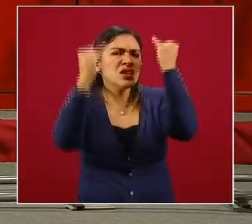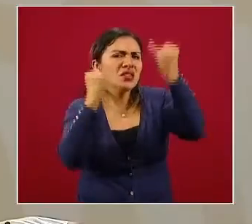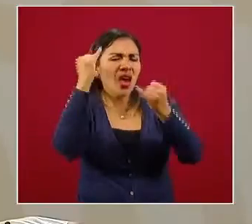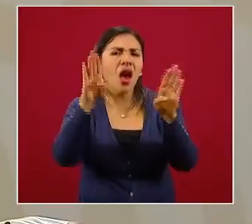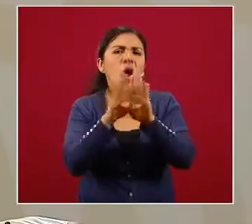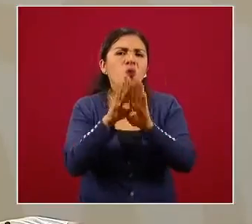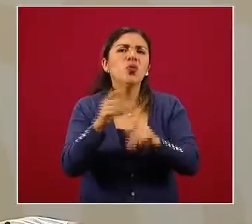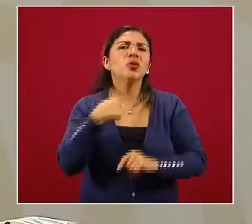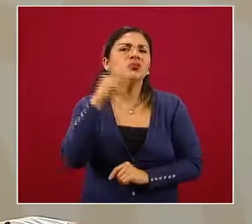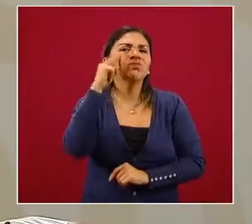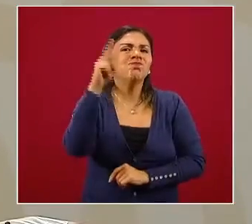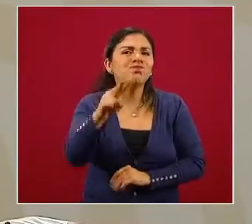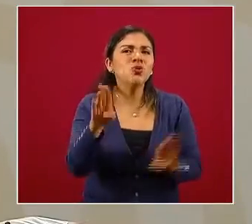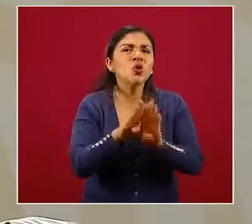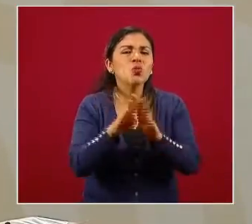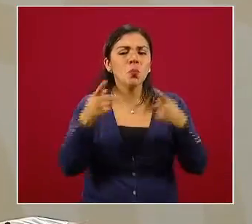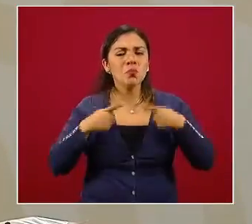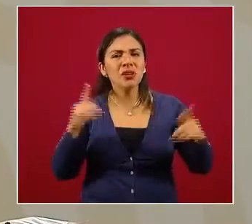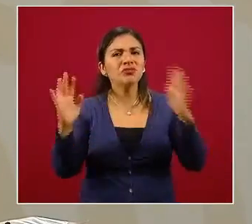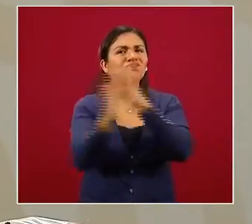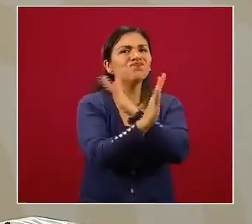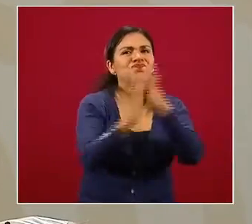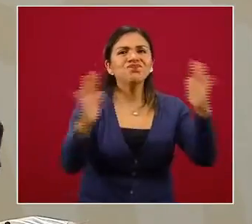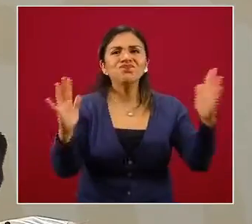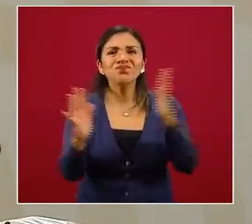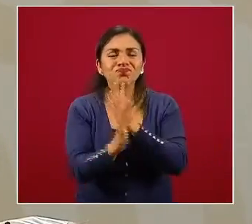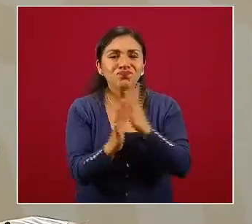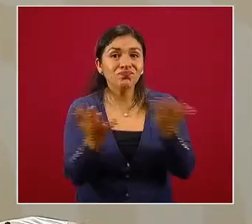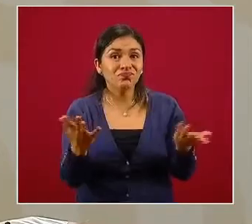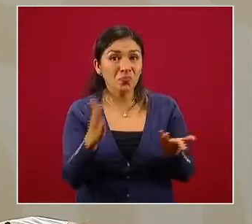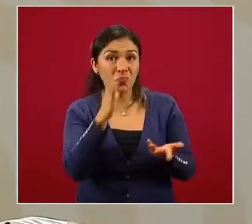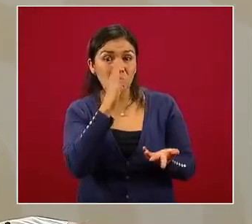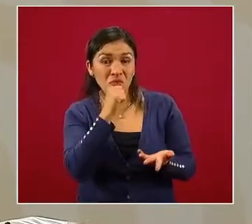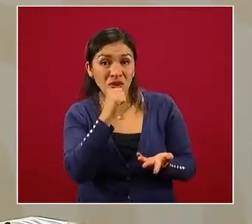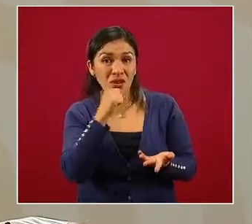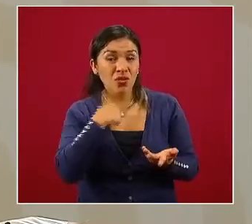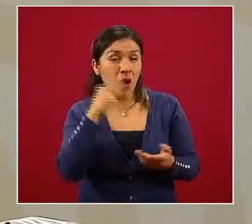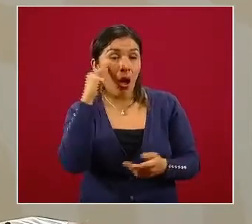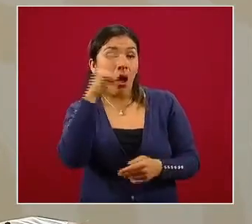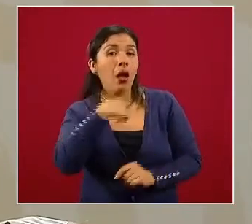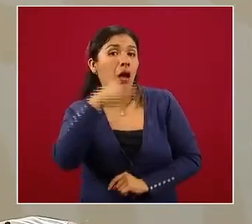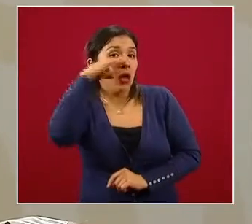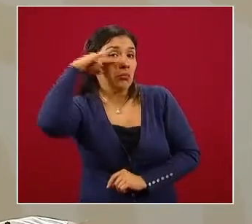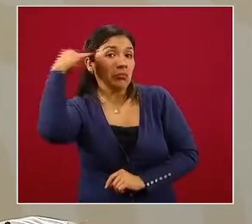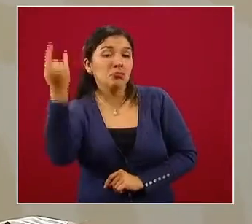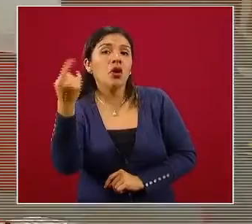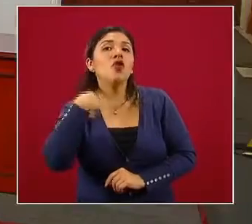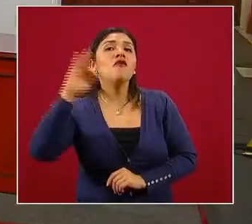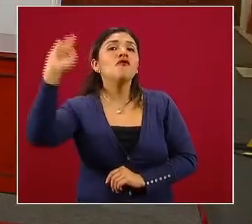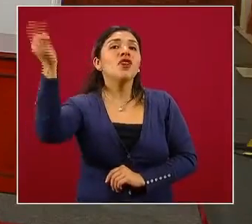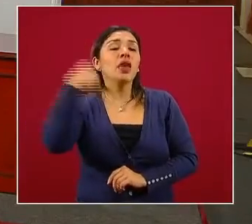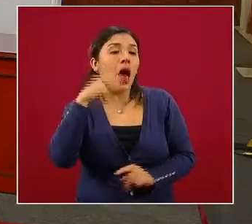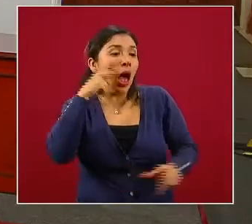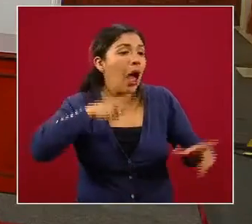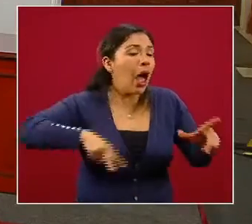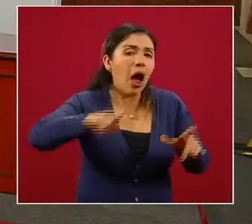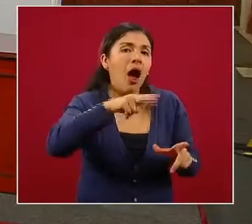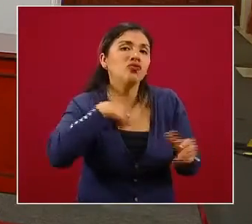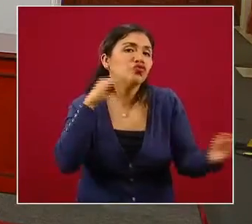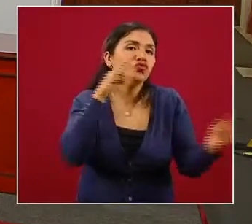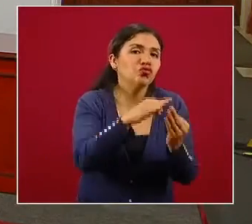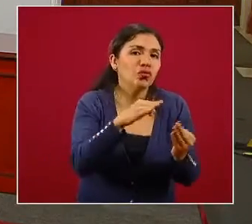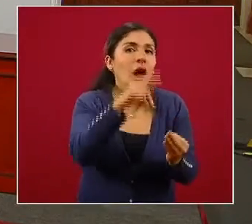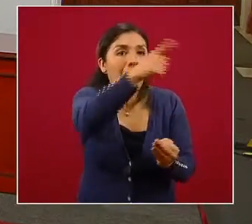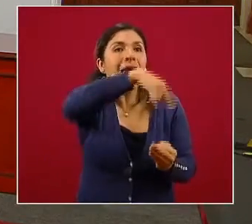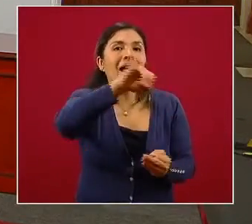el reconocimiento de patrones de movilidad, que difícilmente los podemos apreciar en el nivel federal, pero ellos sí los conocen. Esa